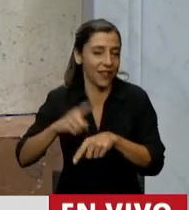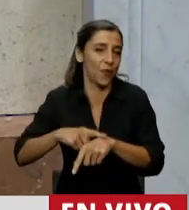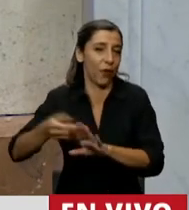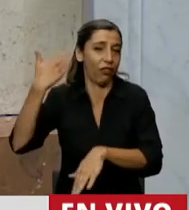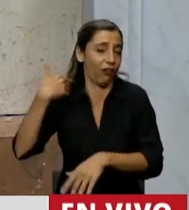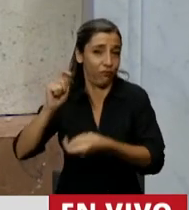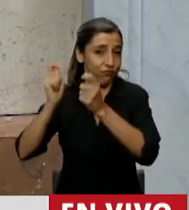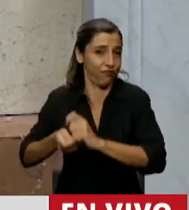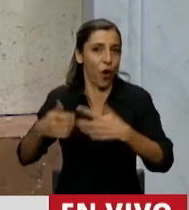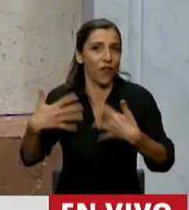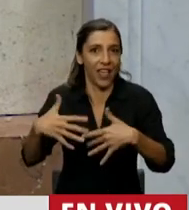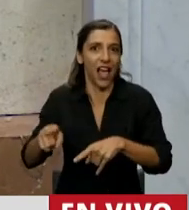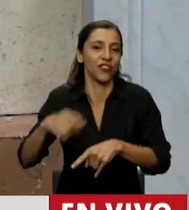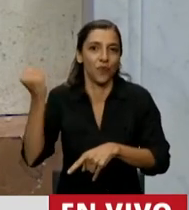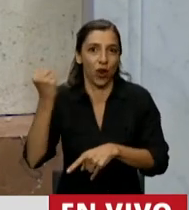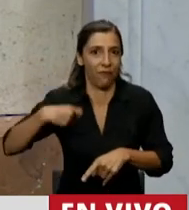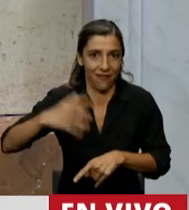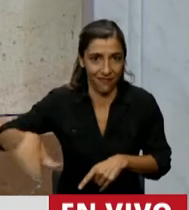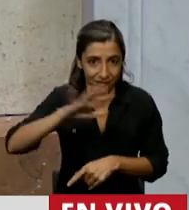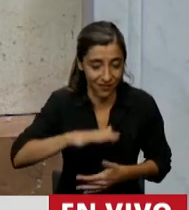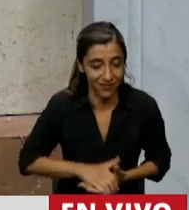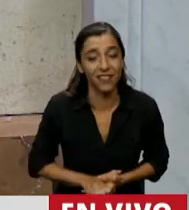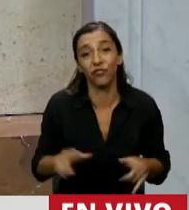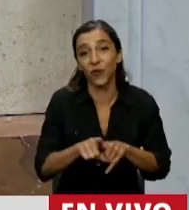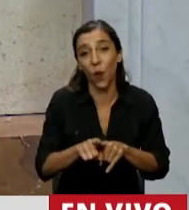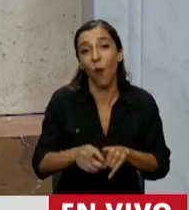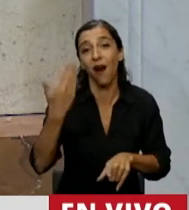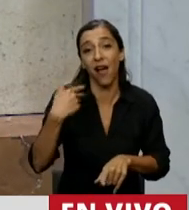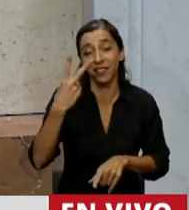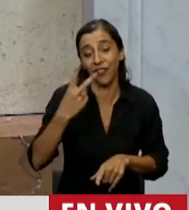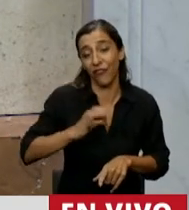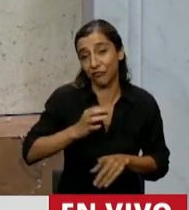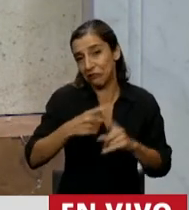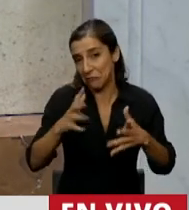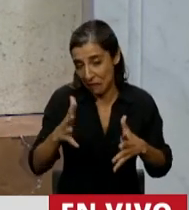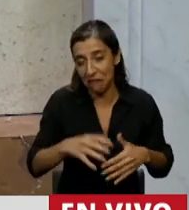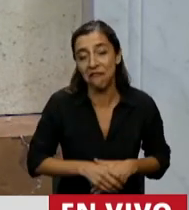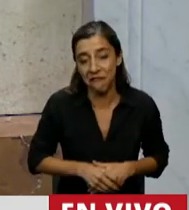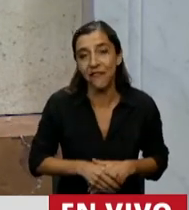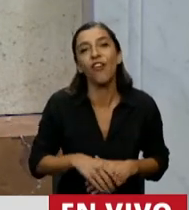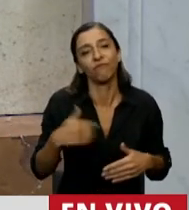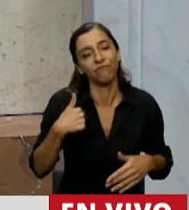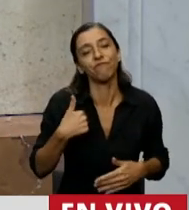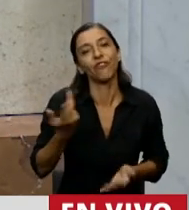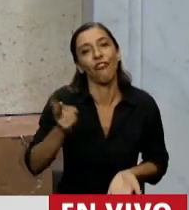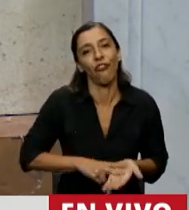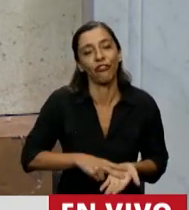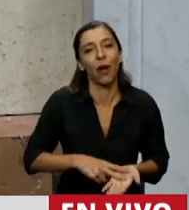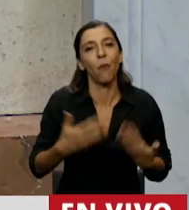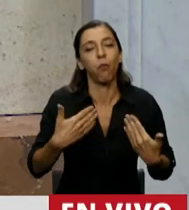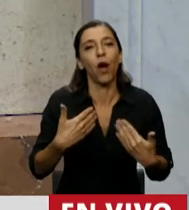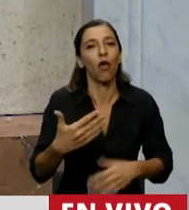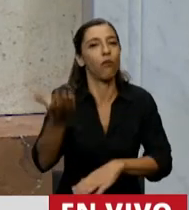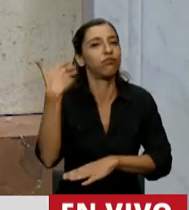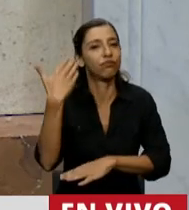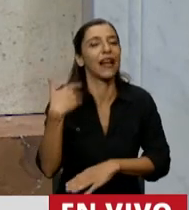Quiero entonces recordar, al igual que hace 2 años y medio atrás, parte del manifiesto liminar, con la certeza de